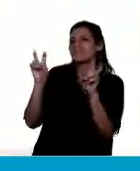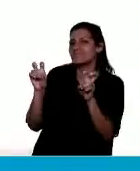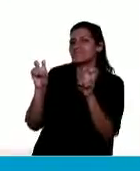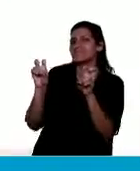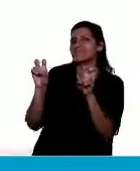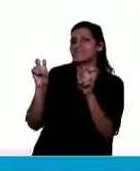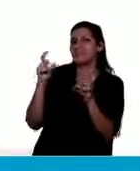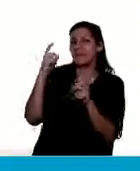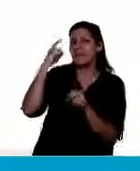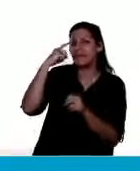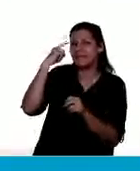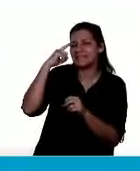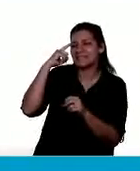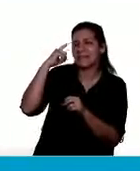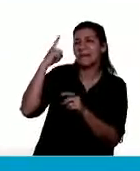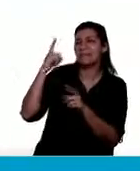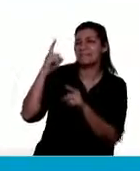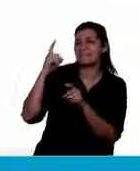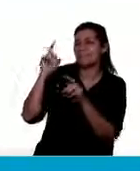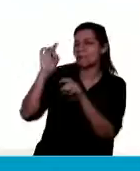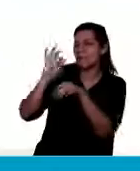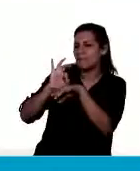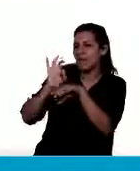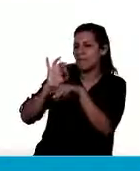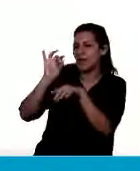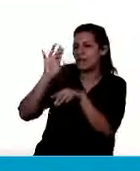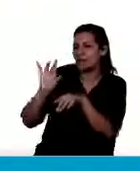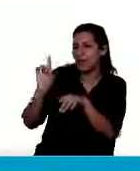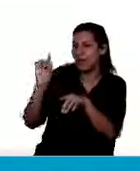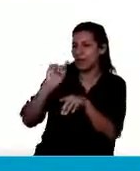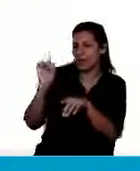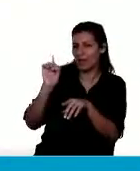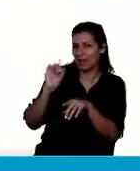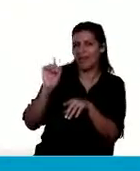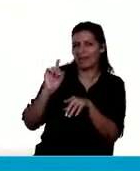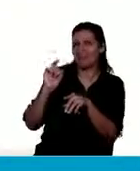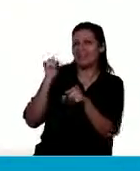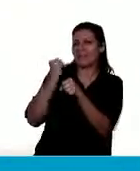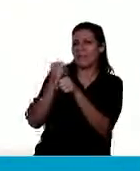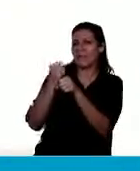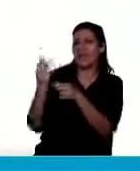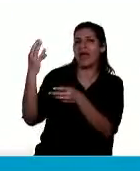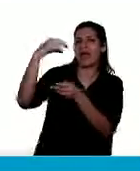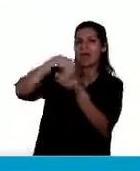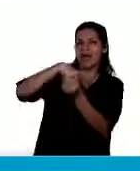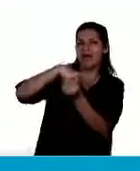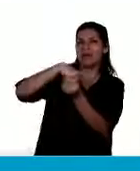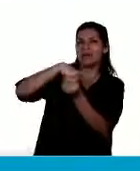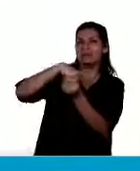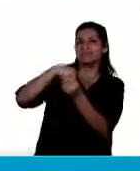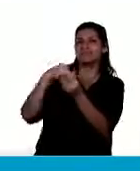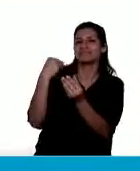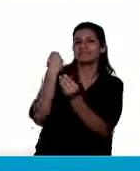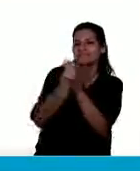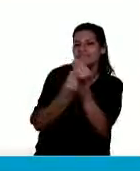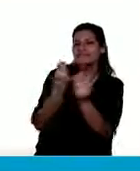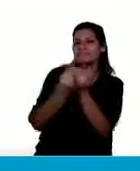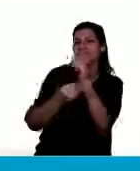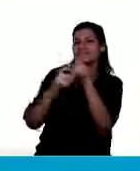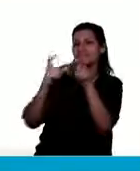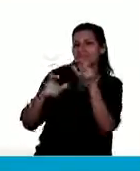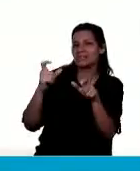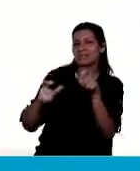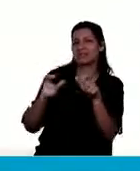de médicos, sino que era necesario pensar en el trabajo integrado de diferentes trabajadores y